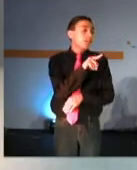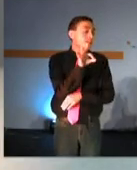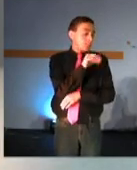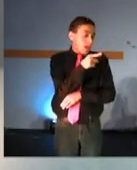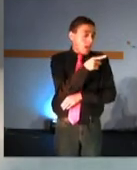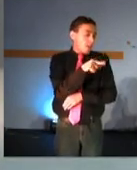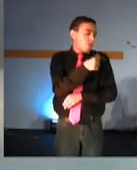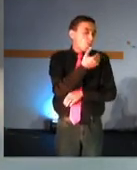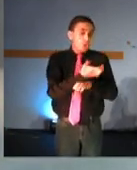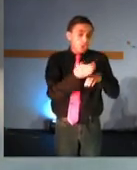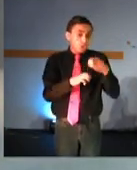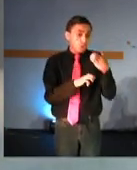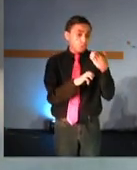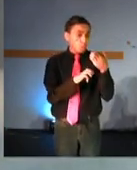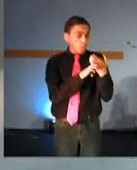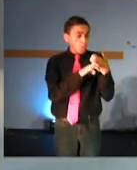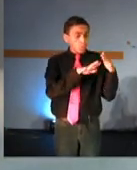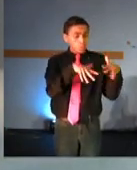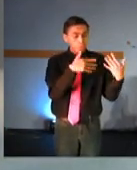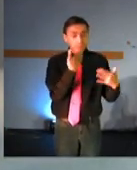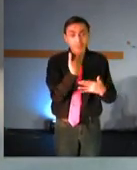cosas.